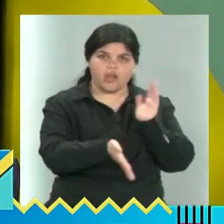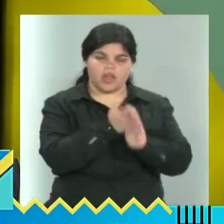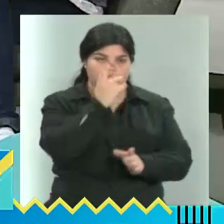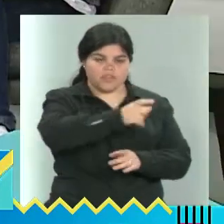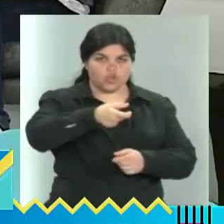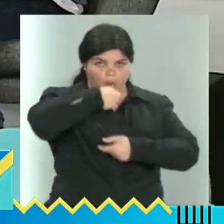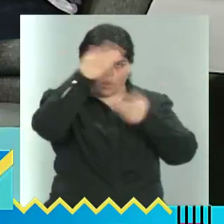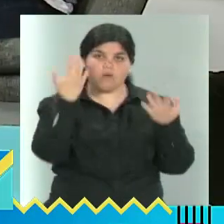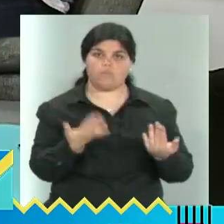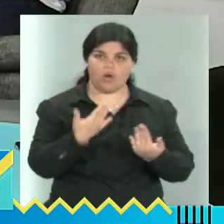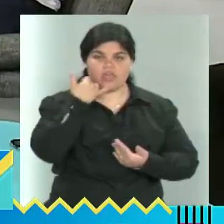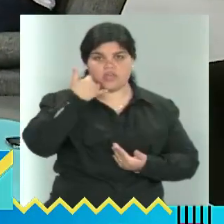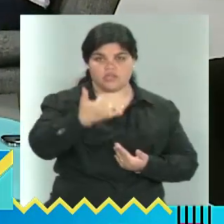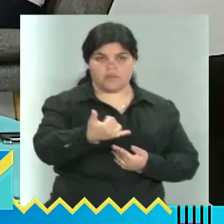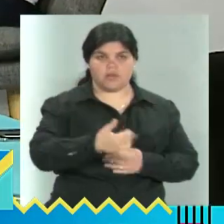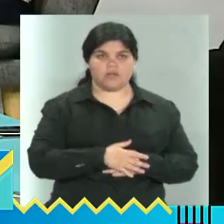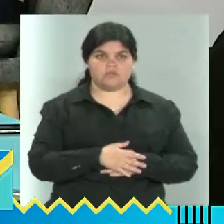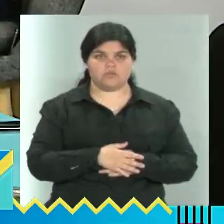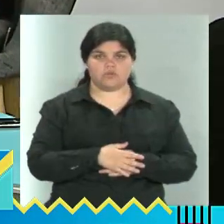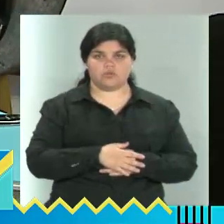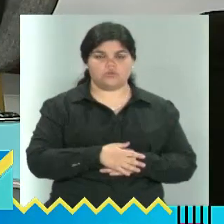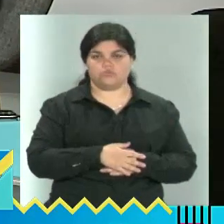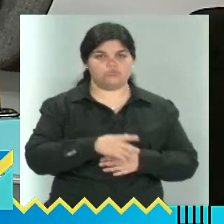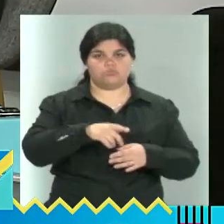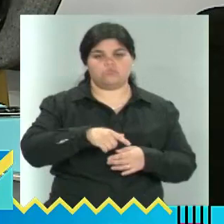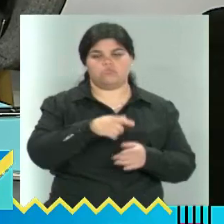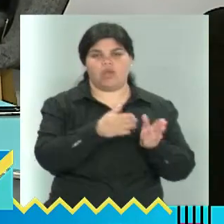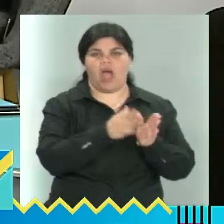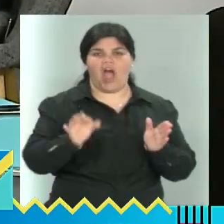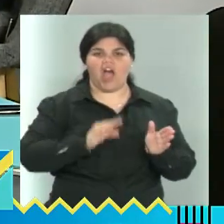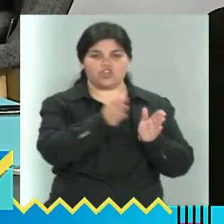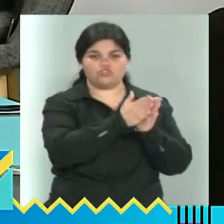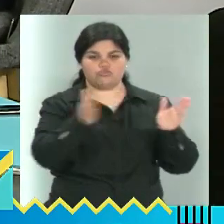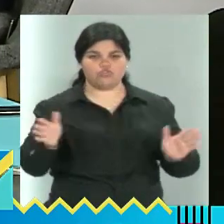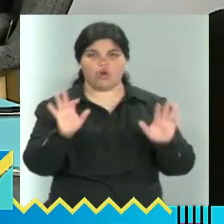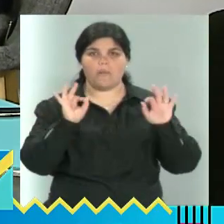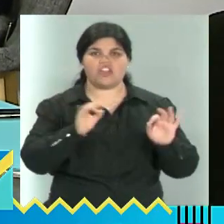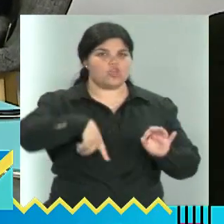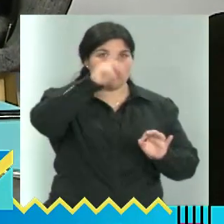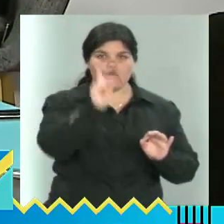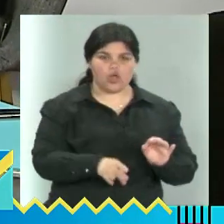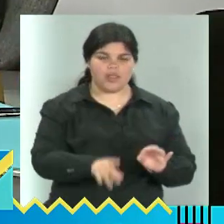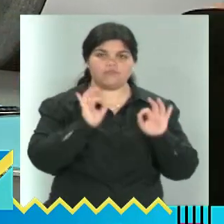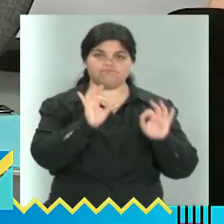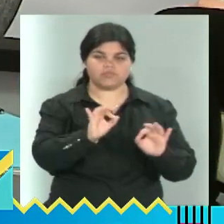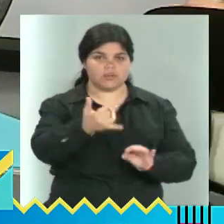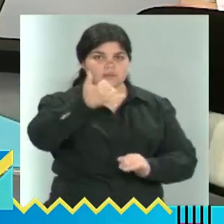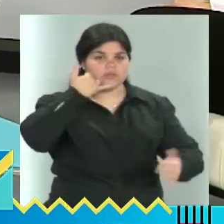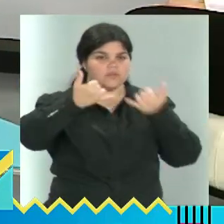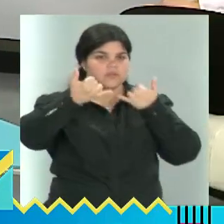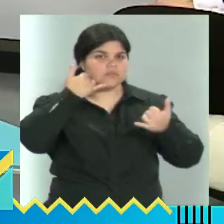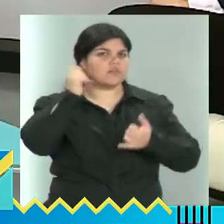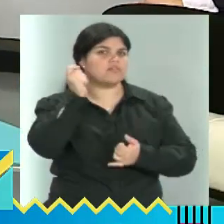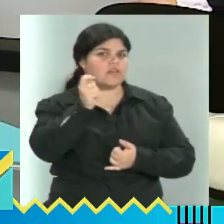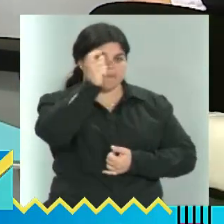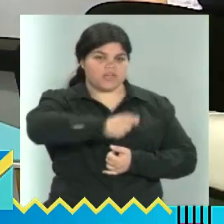las 24 horas, los 365 días del año, y las personas que atienden son